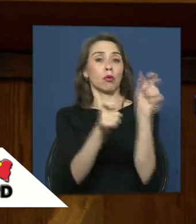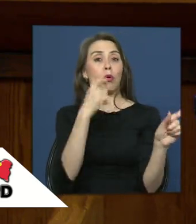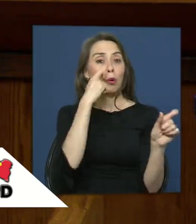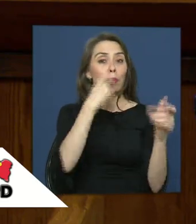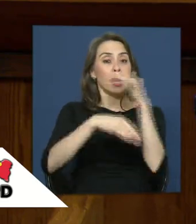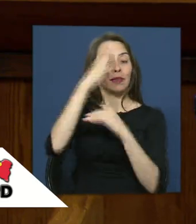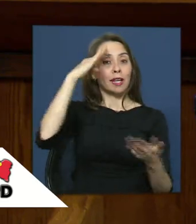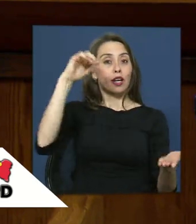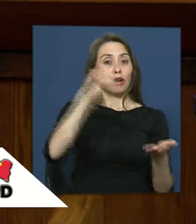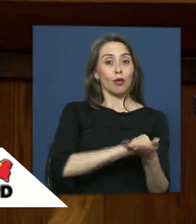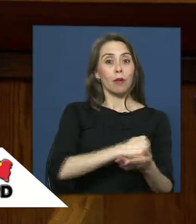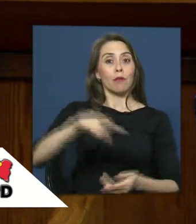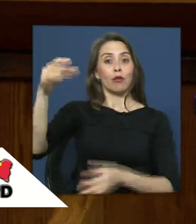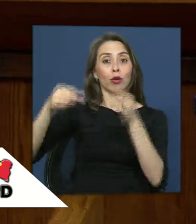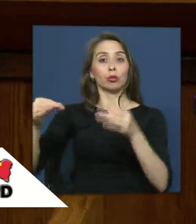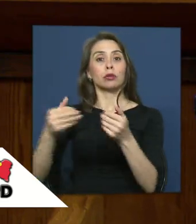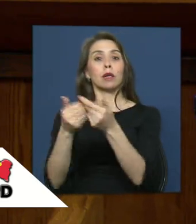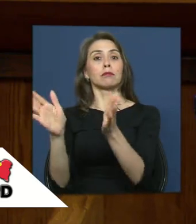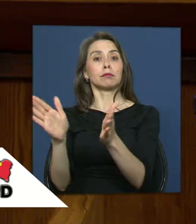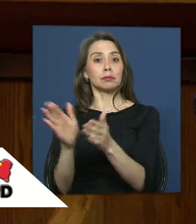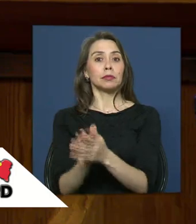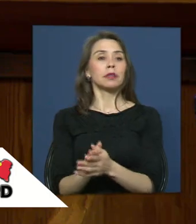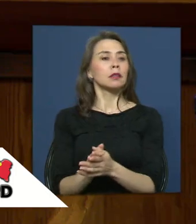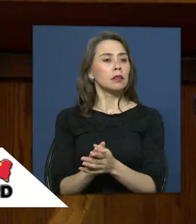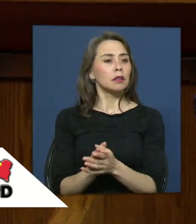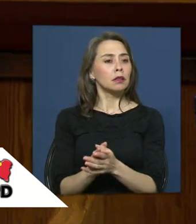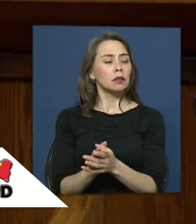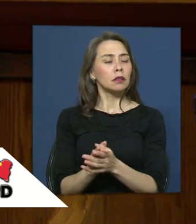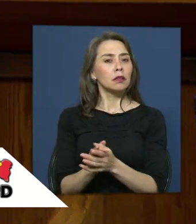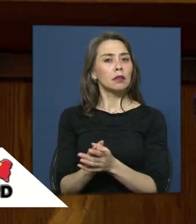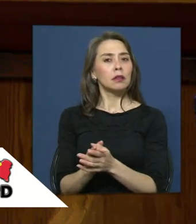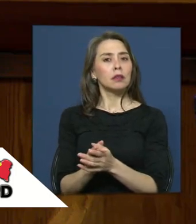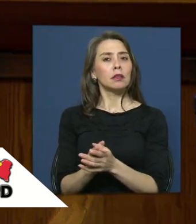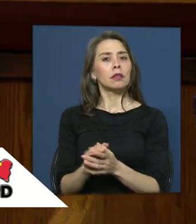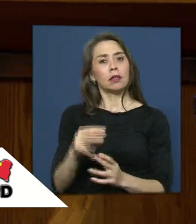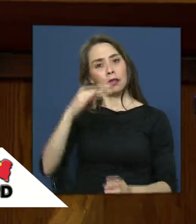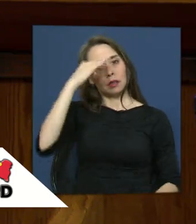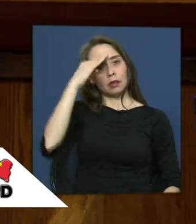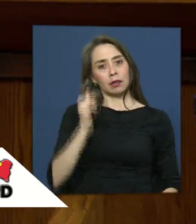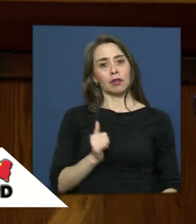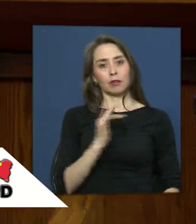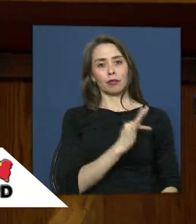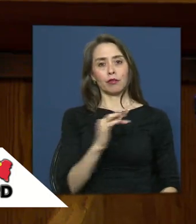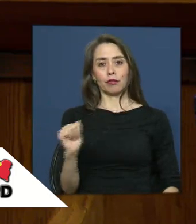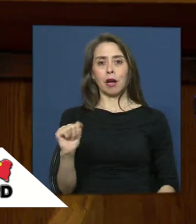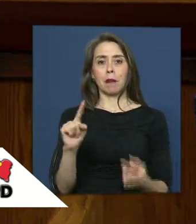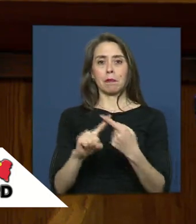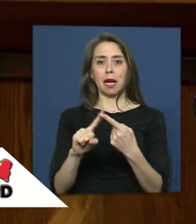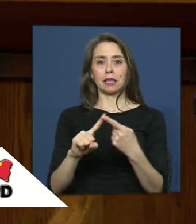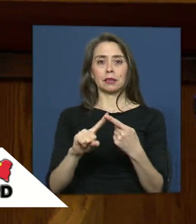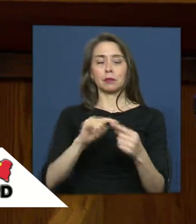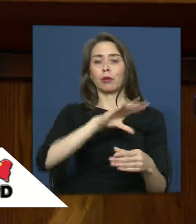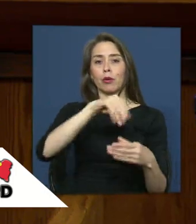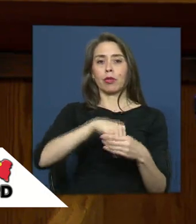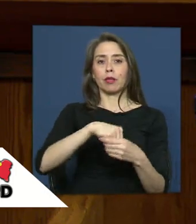la participación en el gobierno y las fuerzas armadas de aquellos que fueron parte del régimen militar y asociaciones